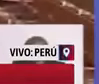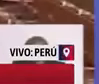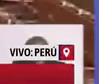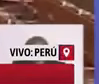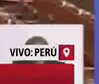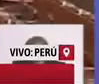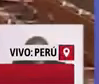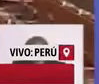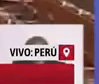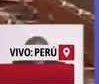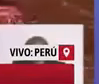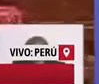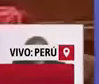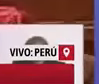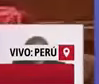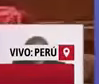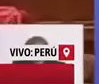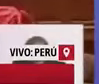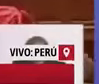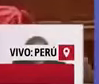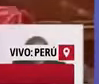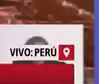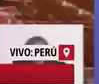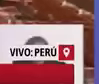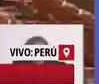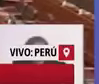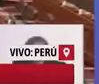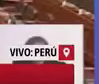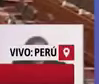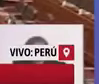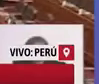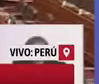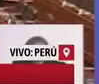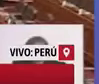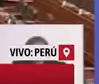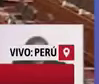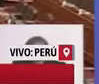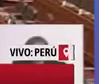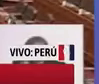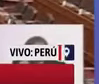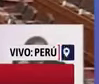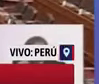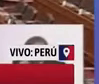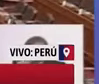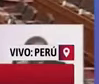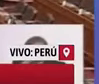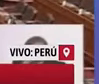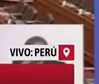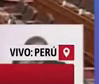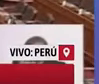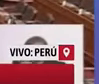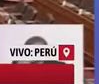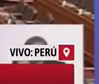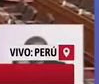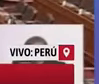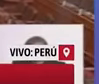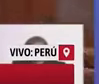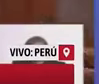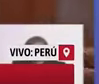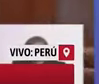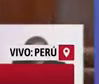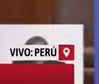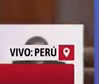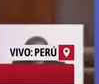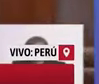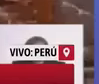vida hicieron que Argentina deje afuera Australia. Sí, sí. El Tigre Gareca, ¿no? El Tigre Gareca, que además tenía gran una técnico. Enorme reputación y la